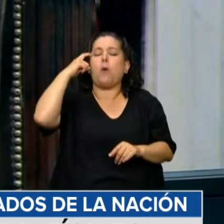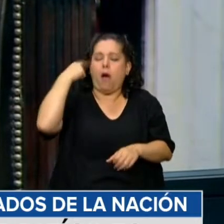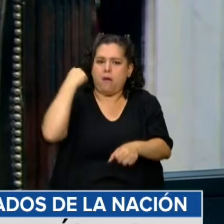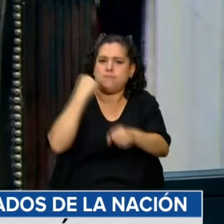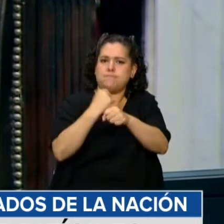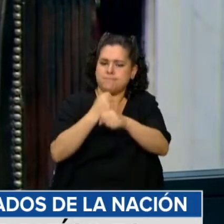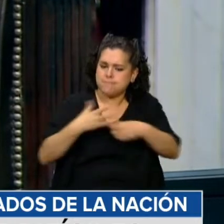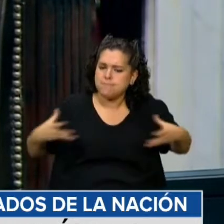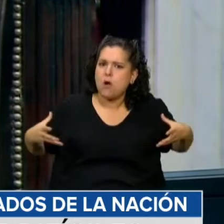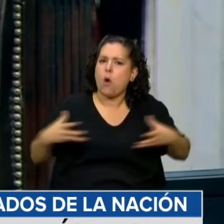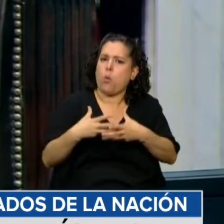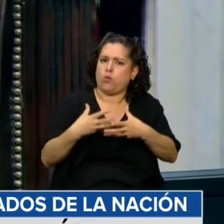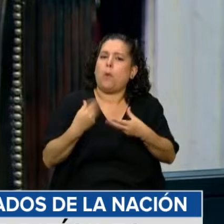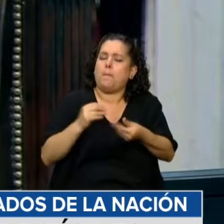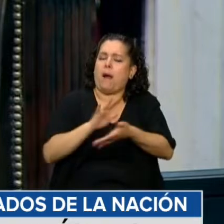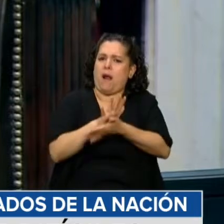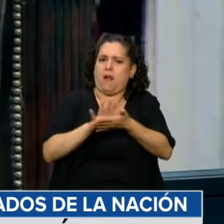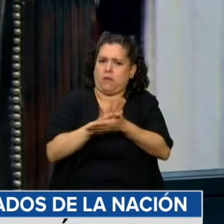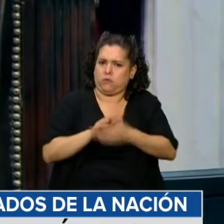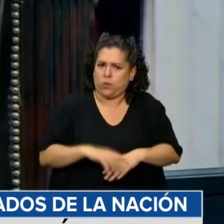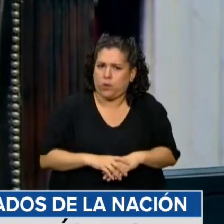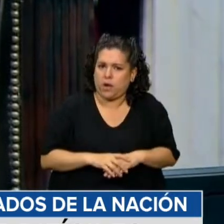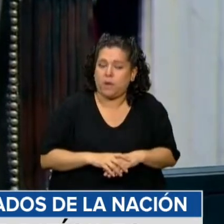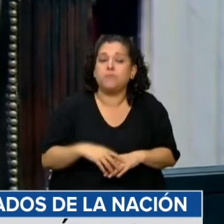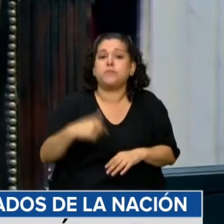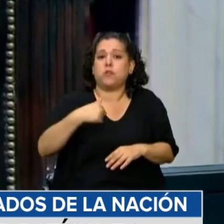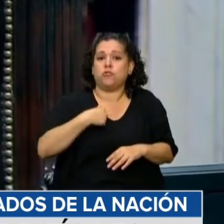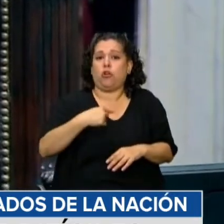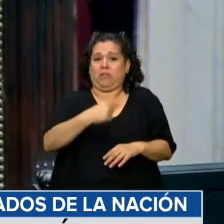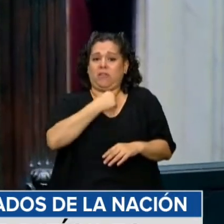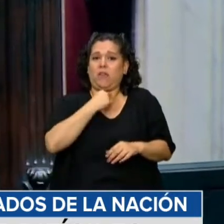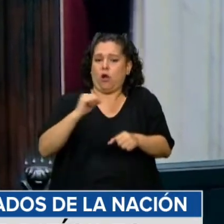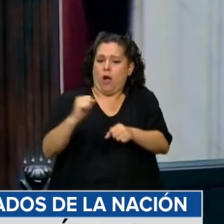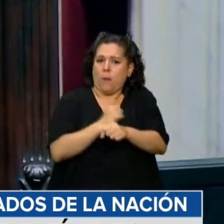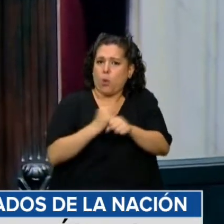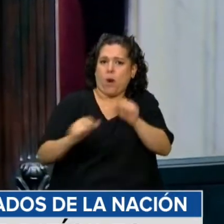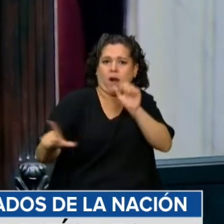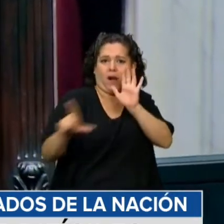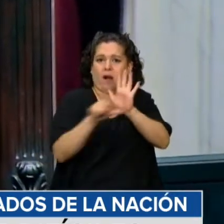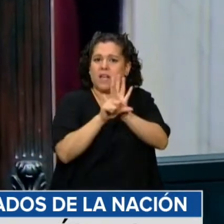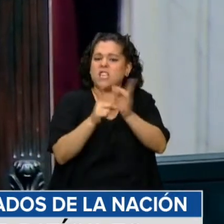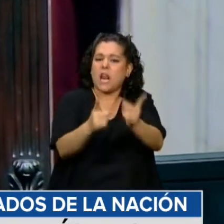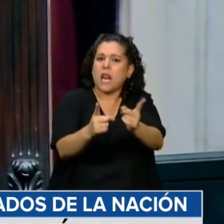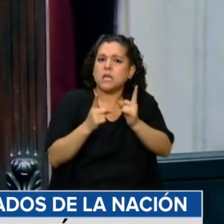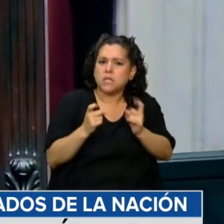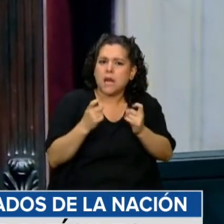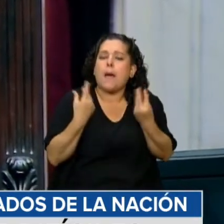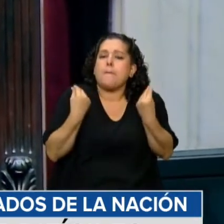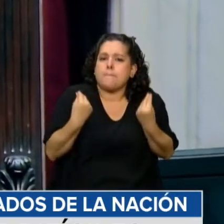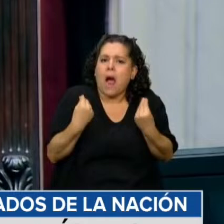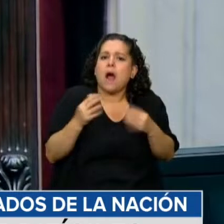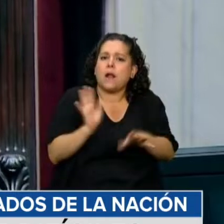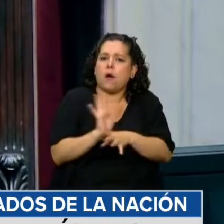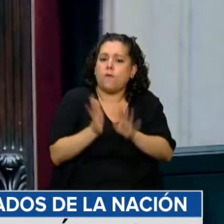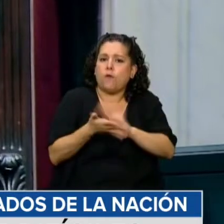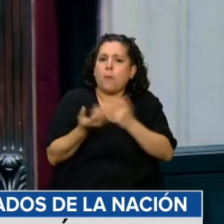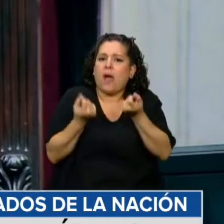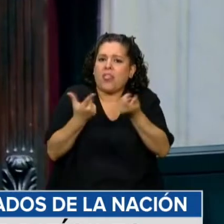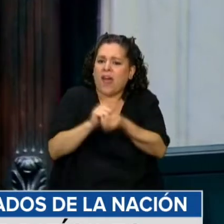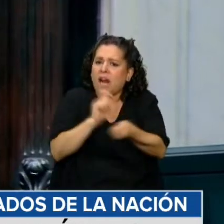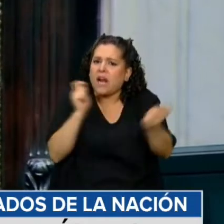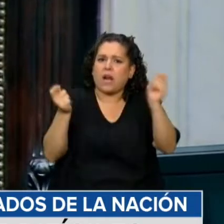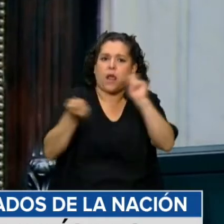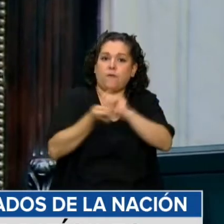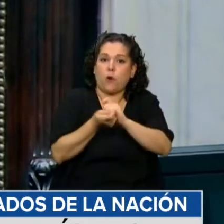superarla. En nuestro caso será sancionar las leyes que sean necesarias a los fines de introducir las reformas que